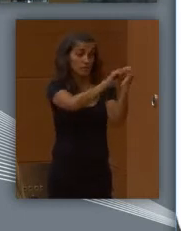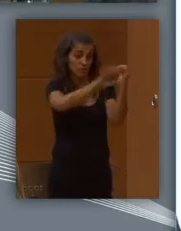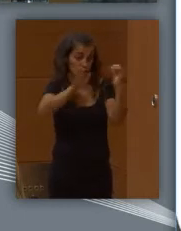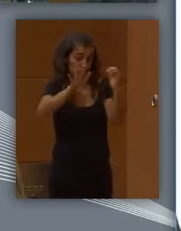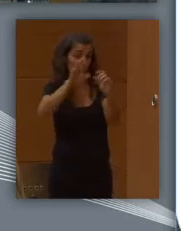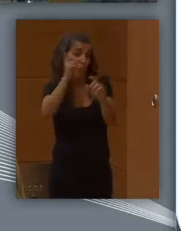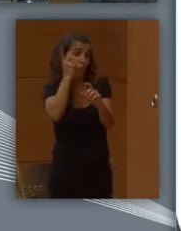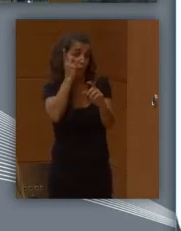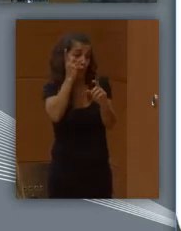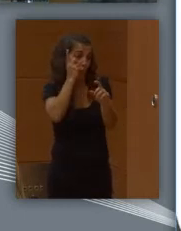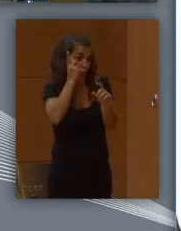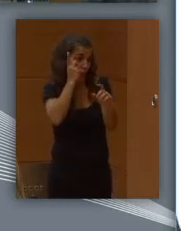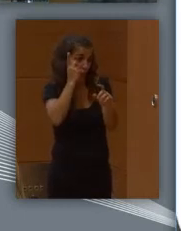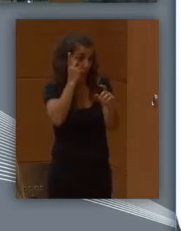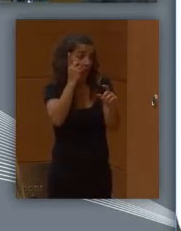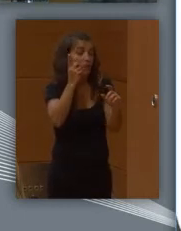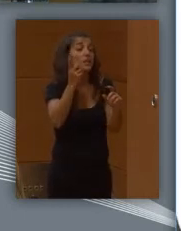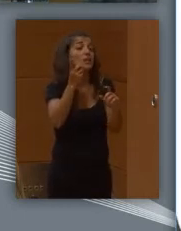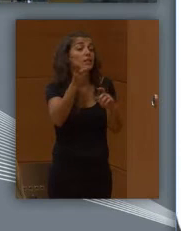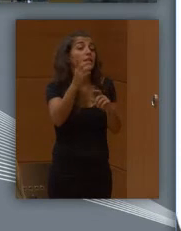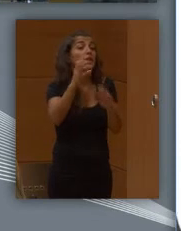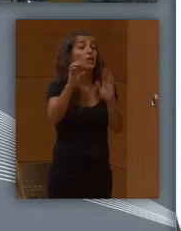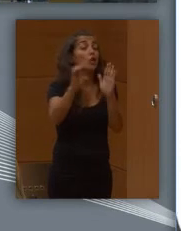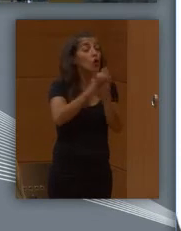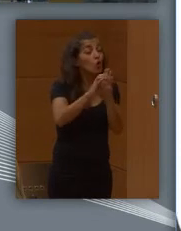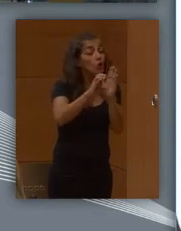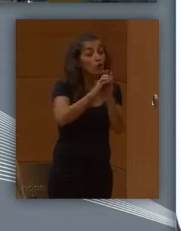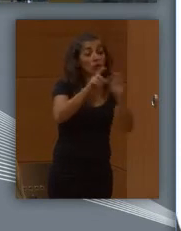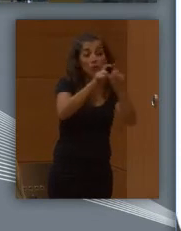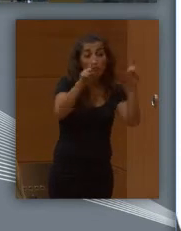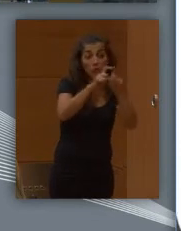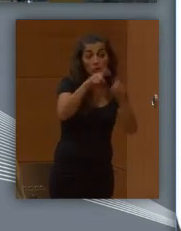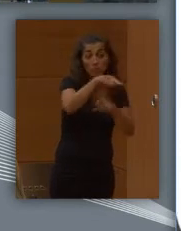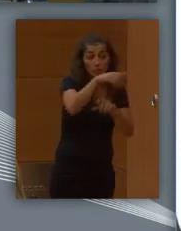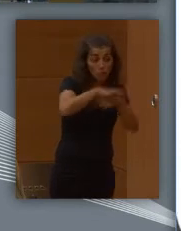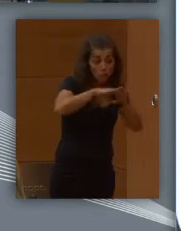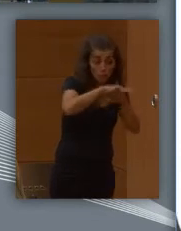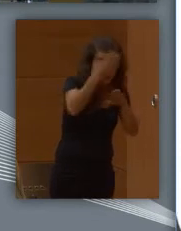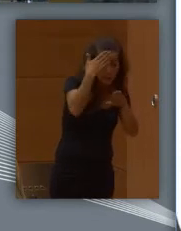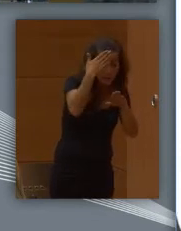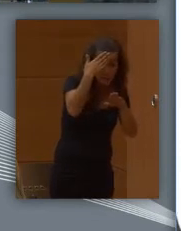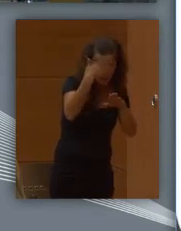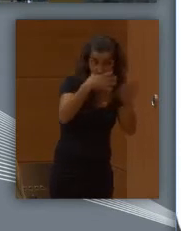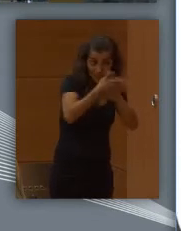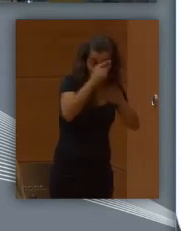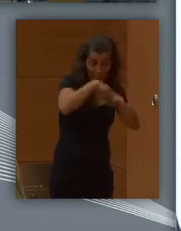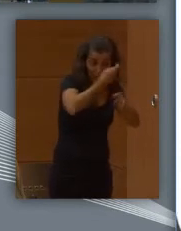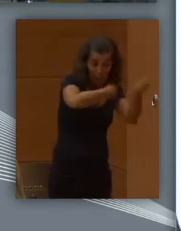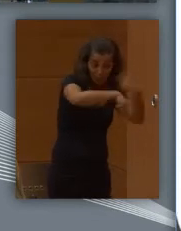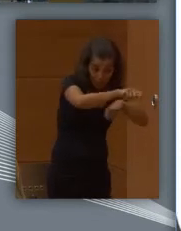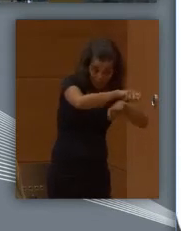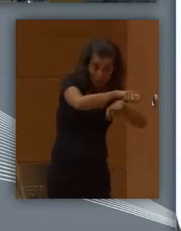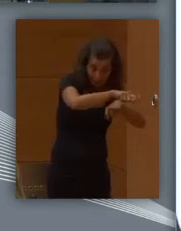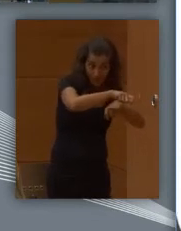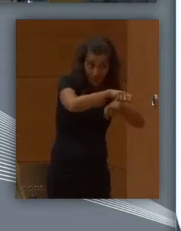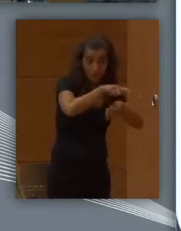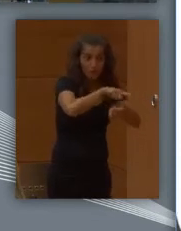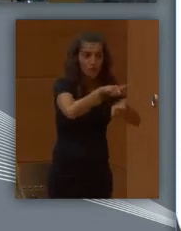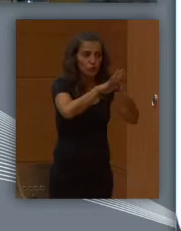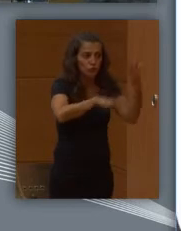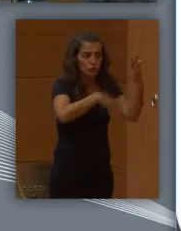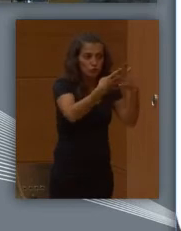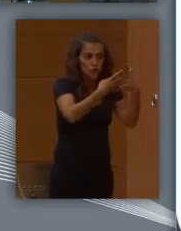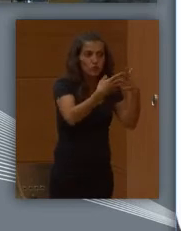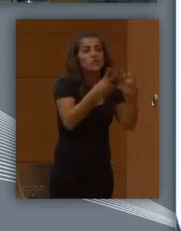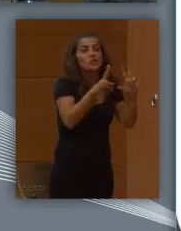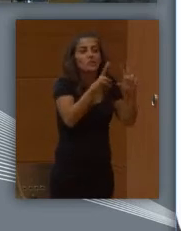manera el core de la empresa, la parte fundamental, la venta, por ejemplo, los horarios en el caso de Renfe, lo lleva a